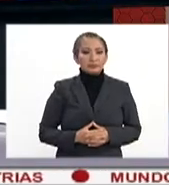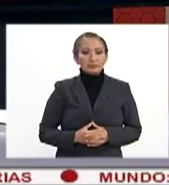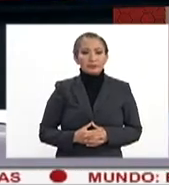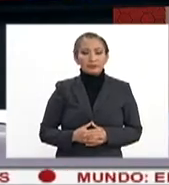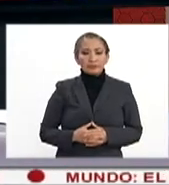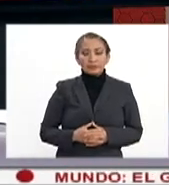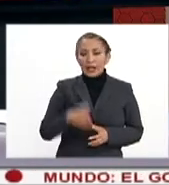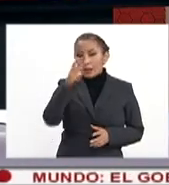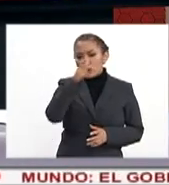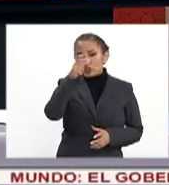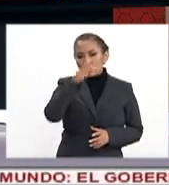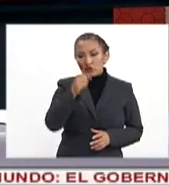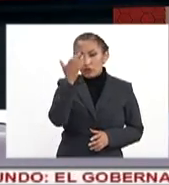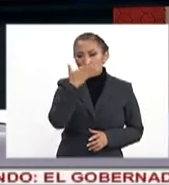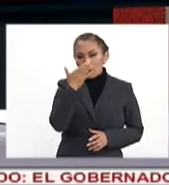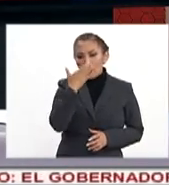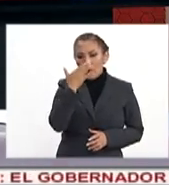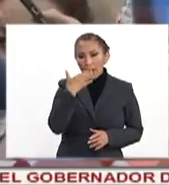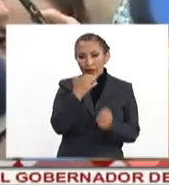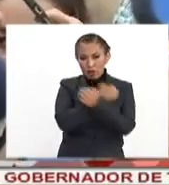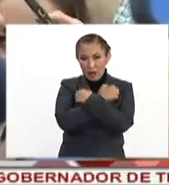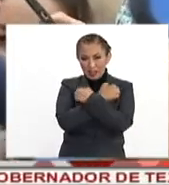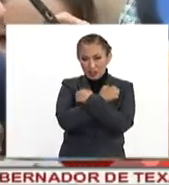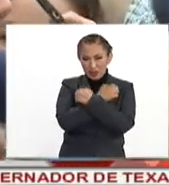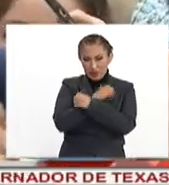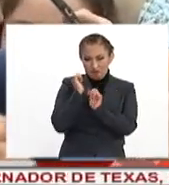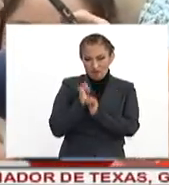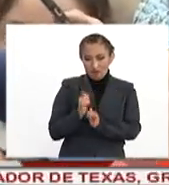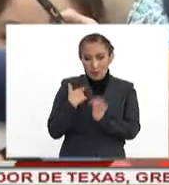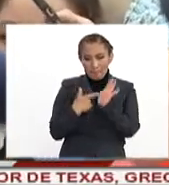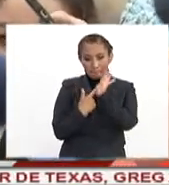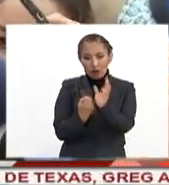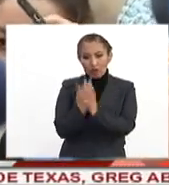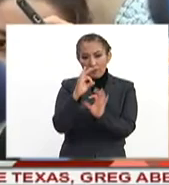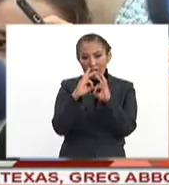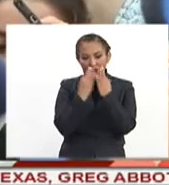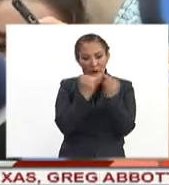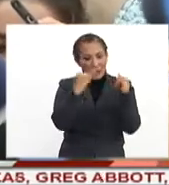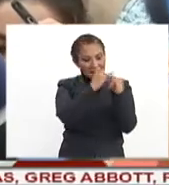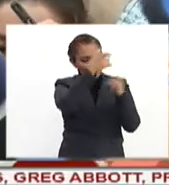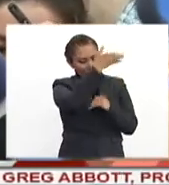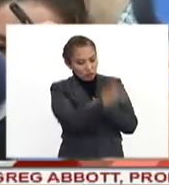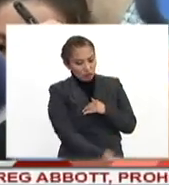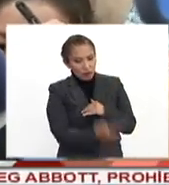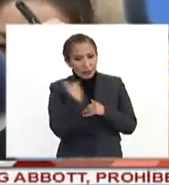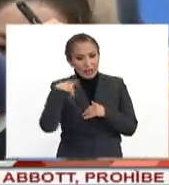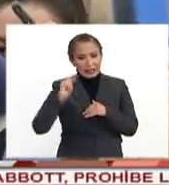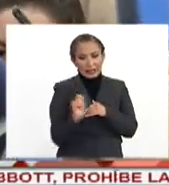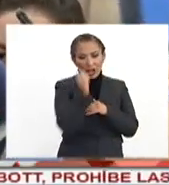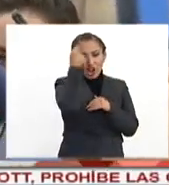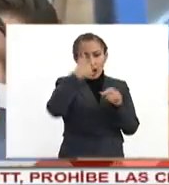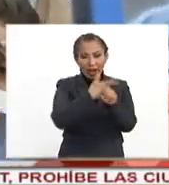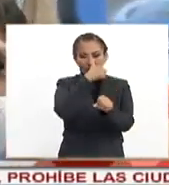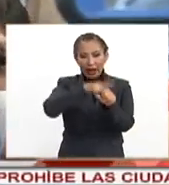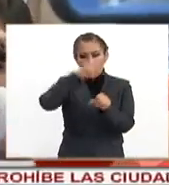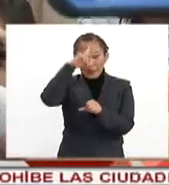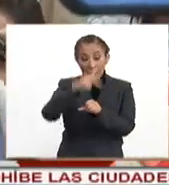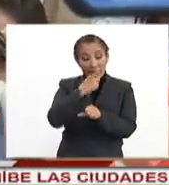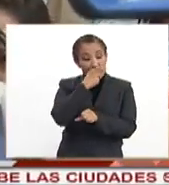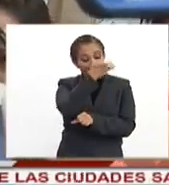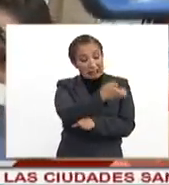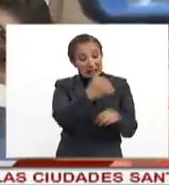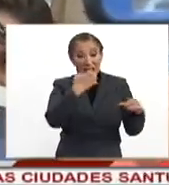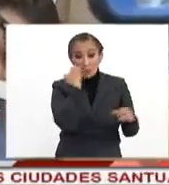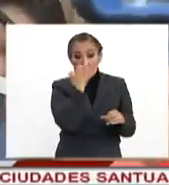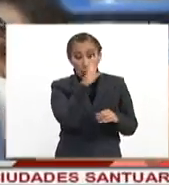En Hermosillo, Sonora, el secretario de Educación Pública, Aurelio Nuño, presentó la nueva imagen institucional del Tecnológico Nacional de México. Destacó que